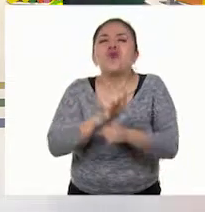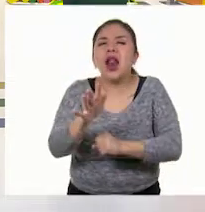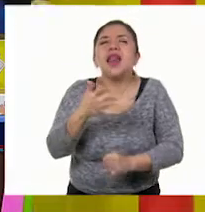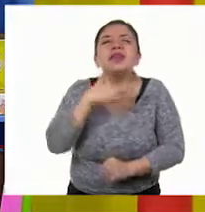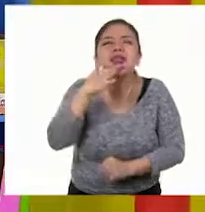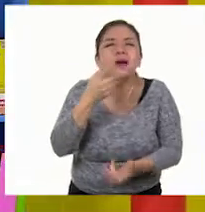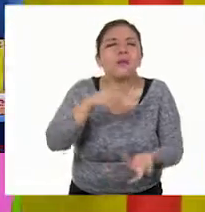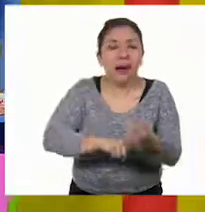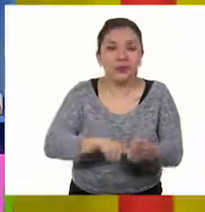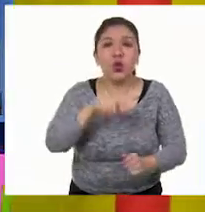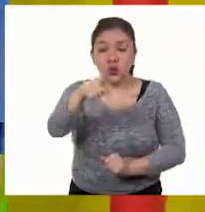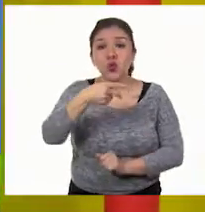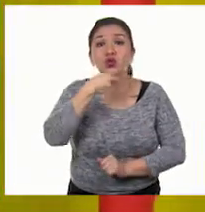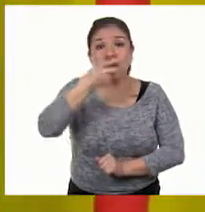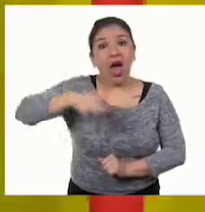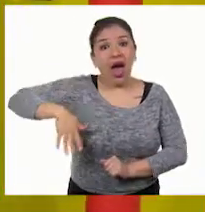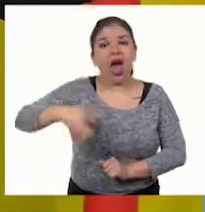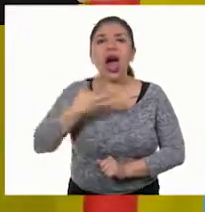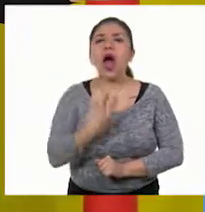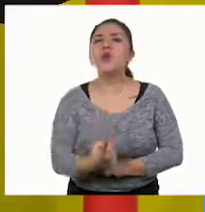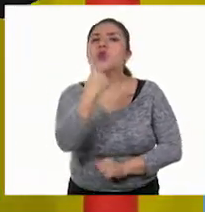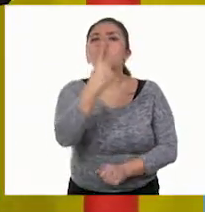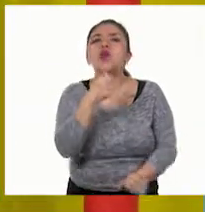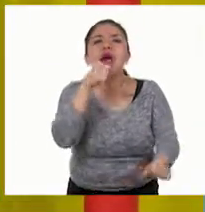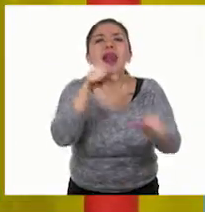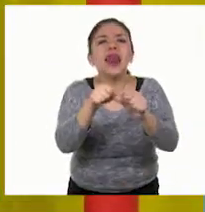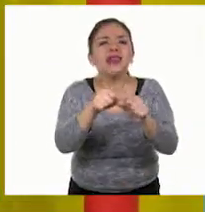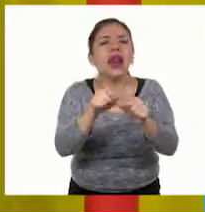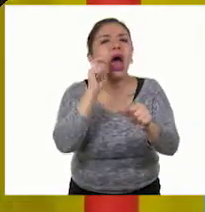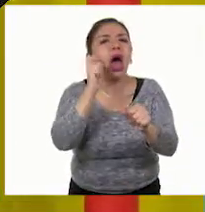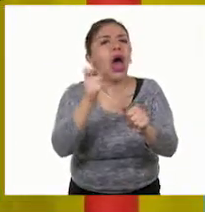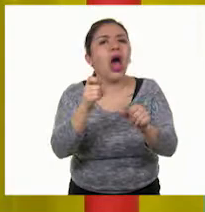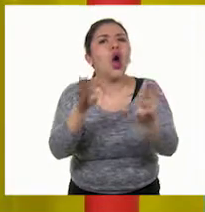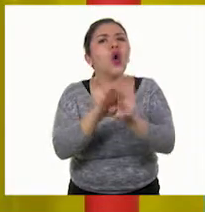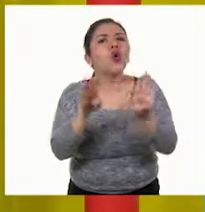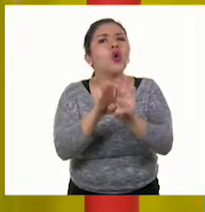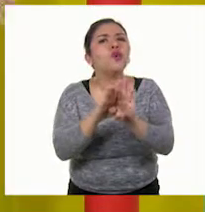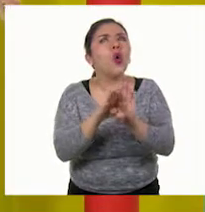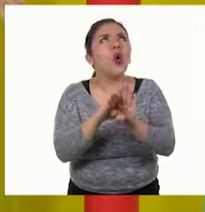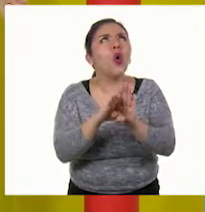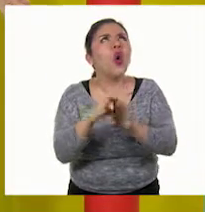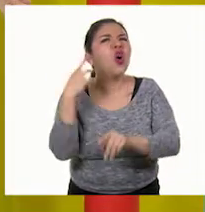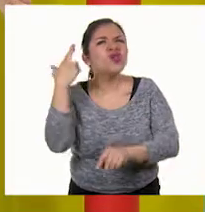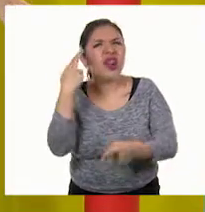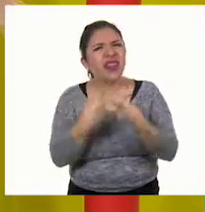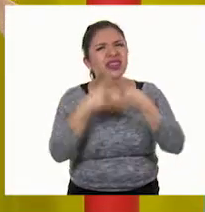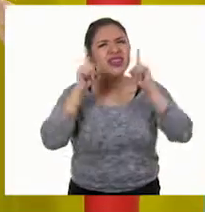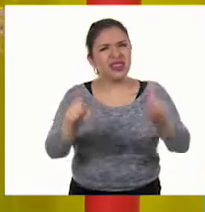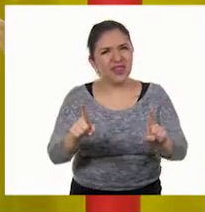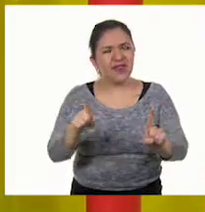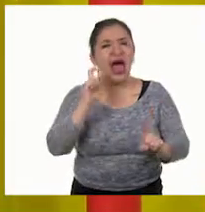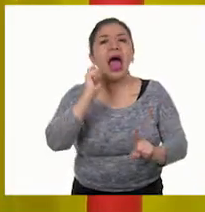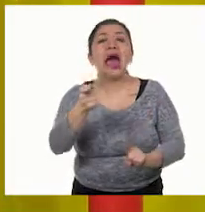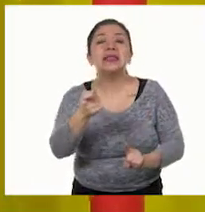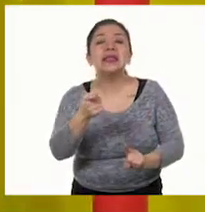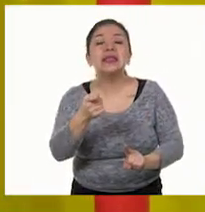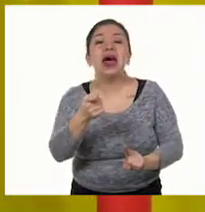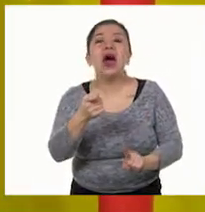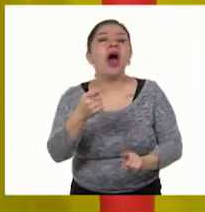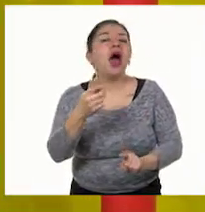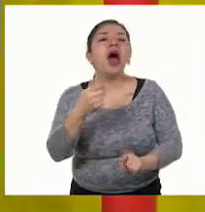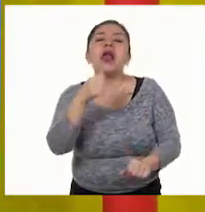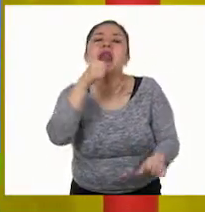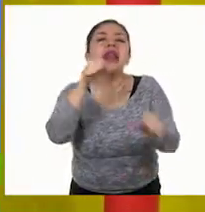ahí? Ve que habíamos hablado que existe una letra que suena como otra, pero no es esa letra, que es la letra